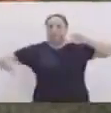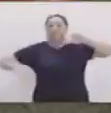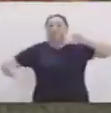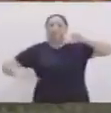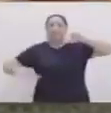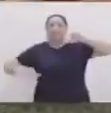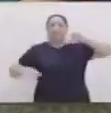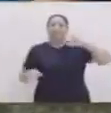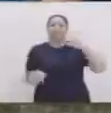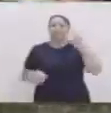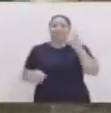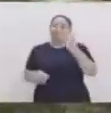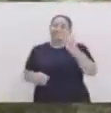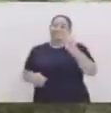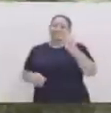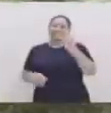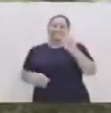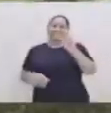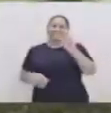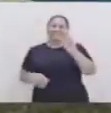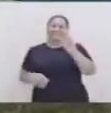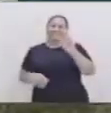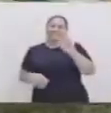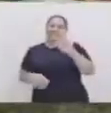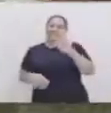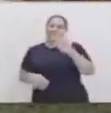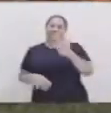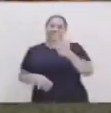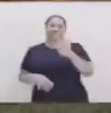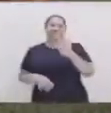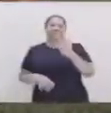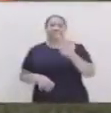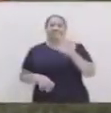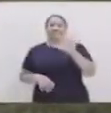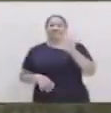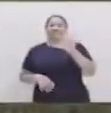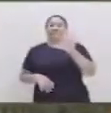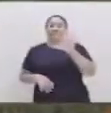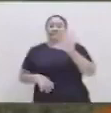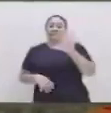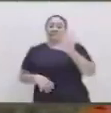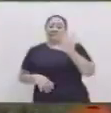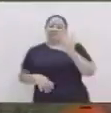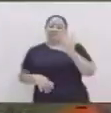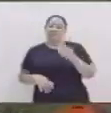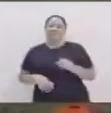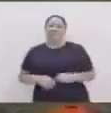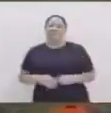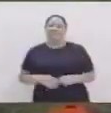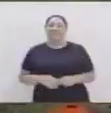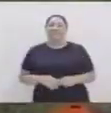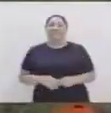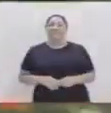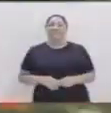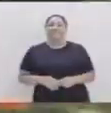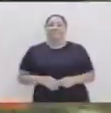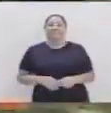1, 2, 3, 4,